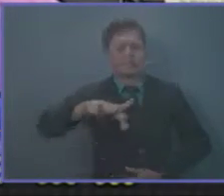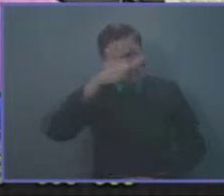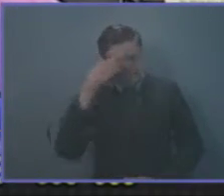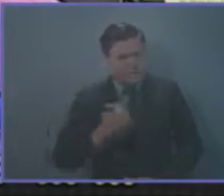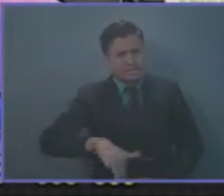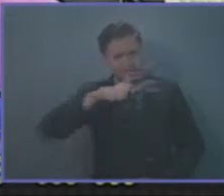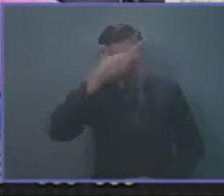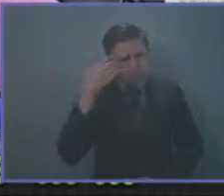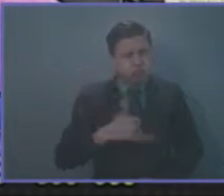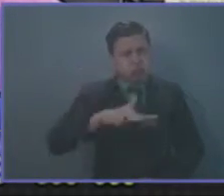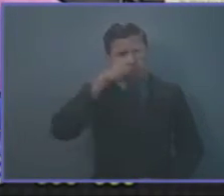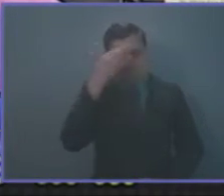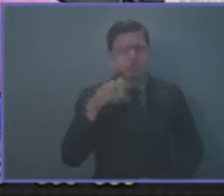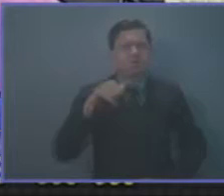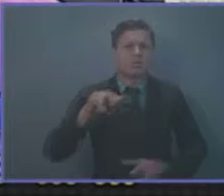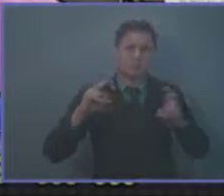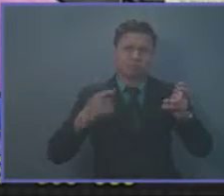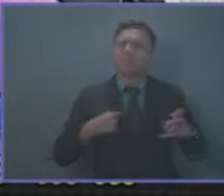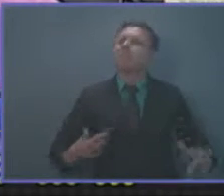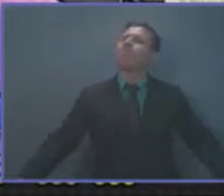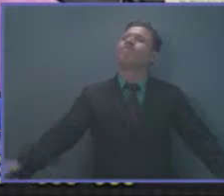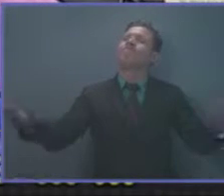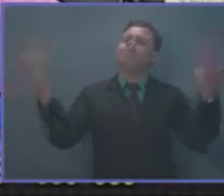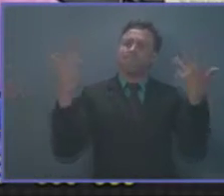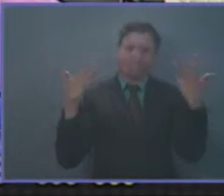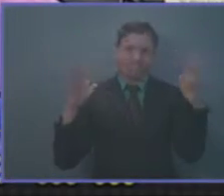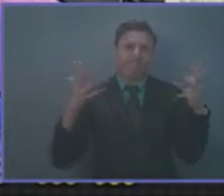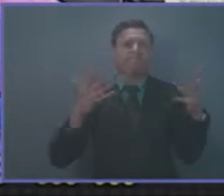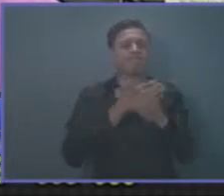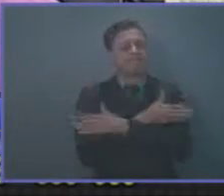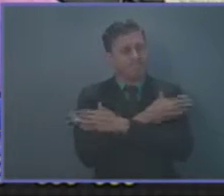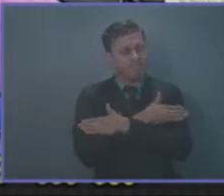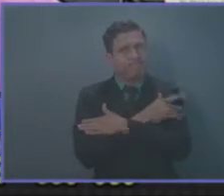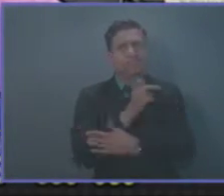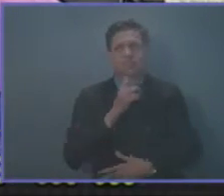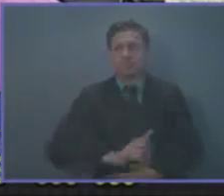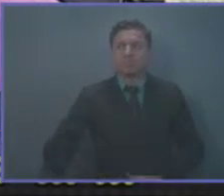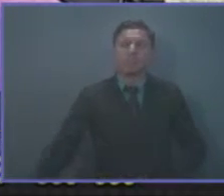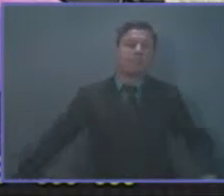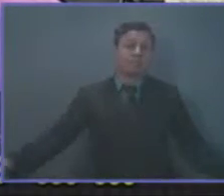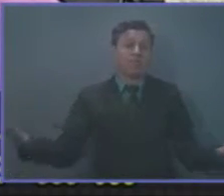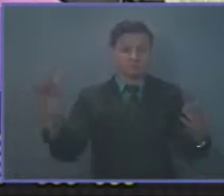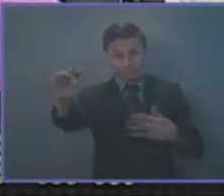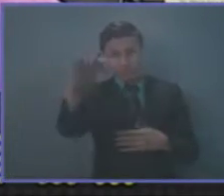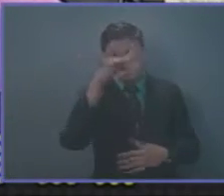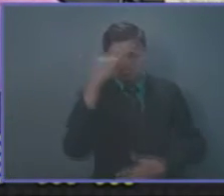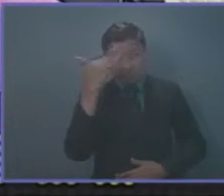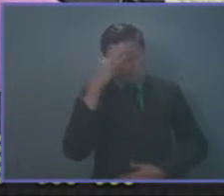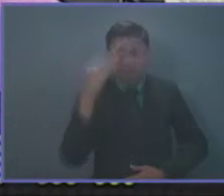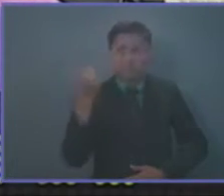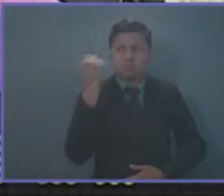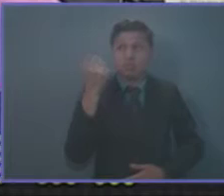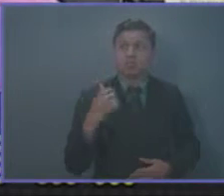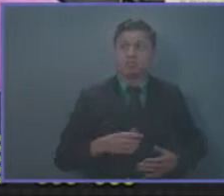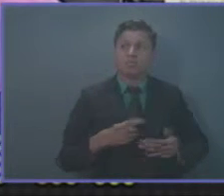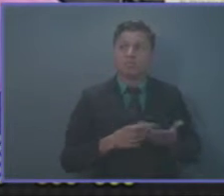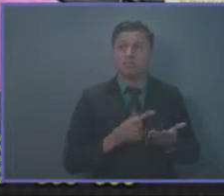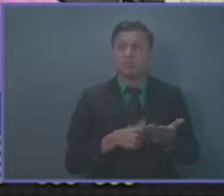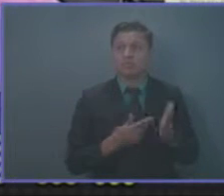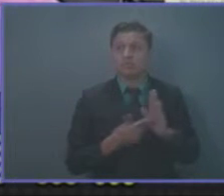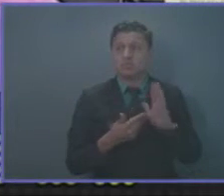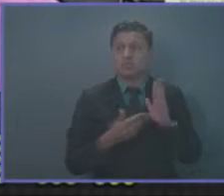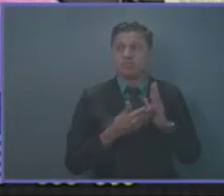en ese esfuerzo y les felicito porque han hecho un trabajo muy importante de persuasión a pesar de las enormes oposiciones